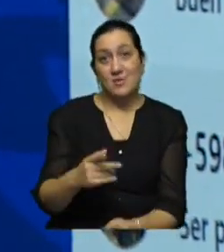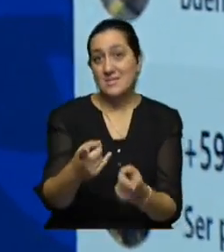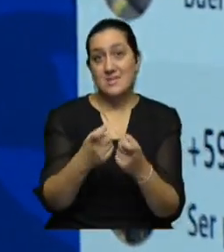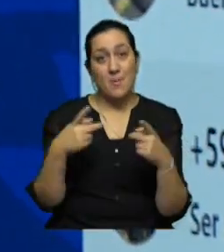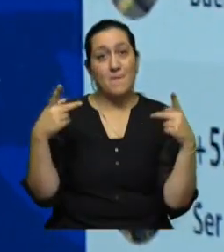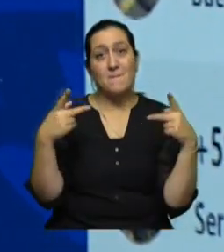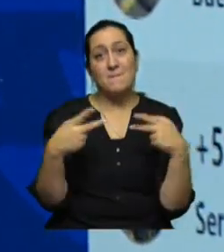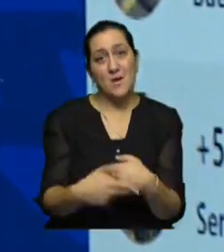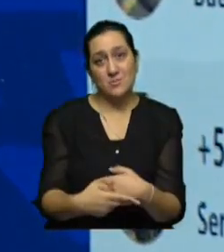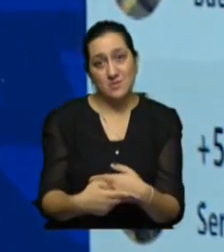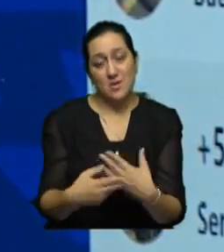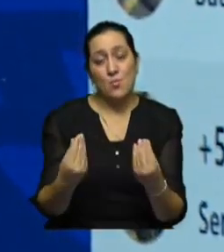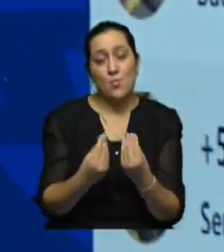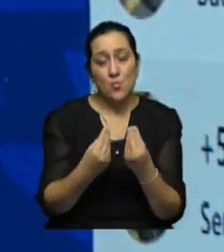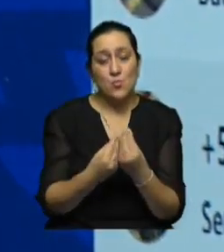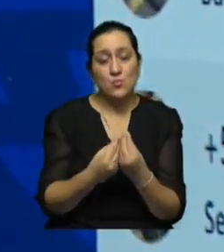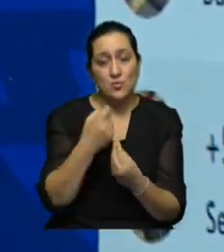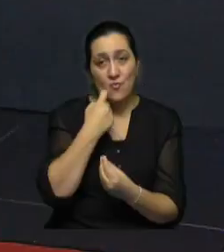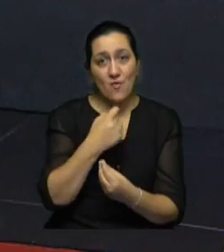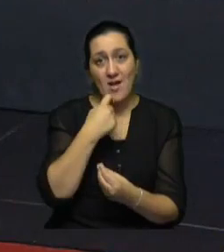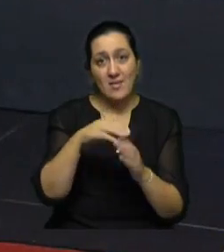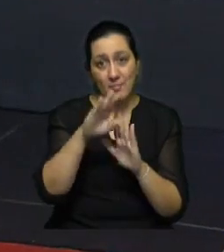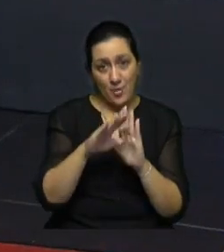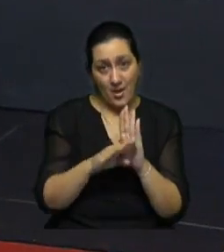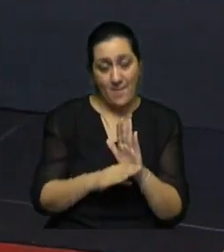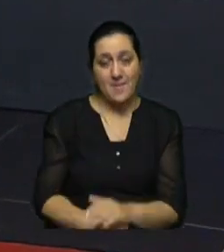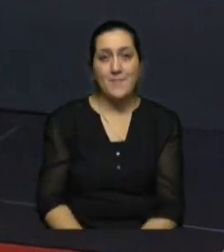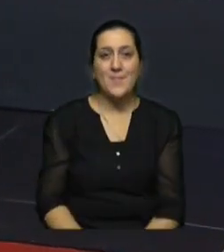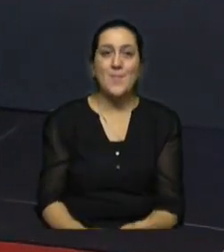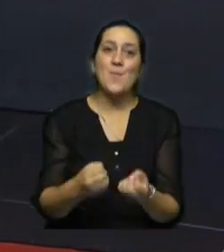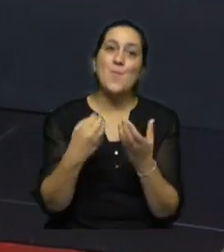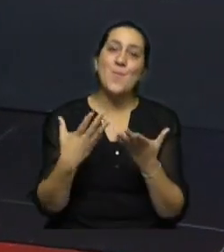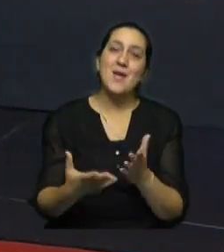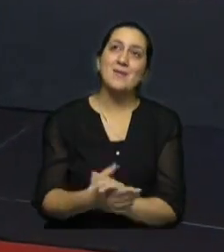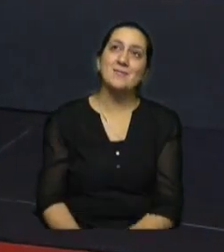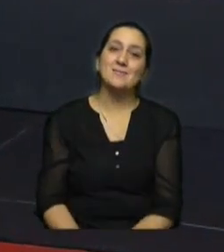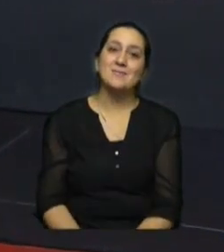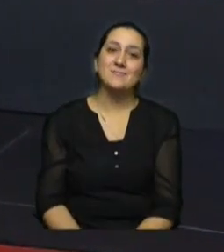Oh. Queda mucho programa por delante y hay un montón de mensajes por leer. Bueno, está.